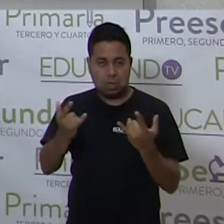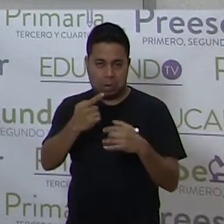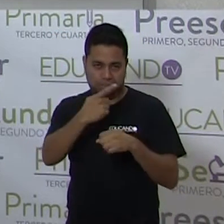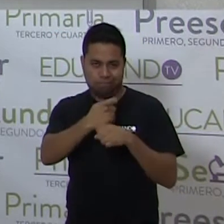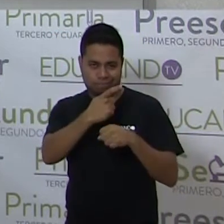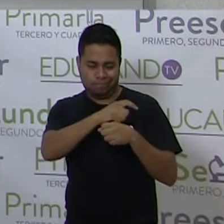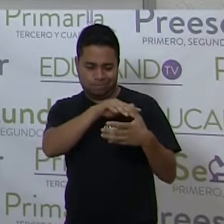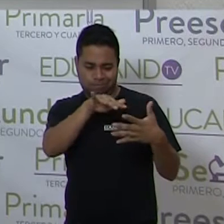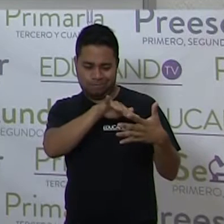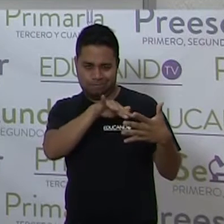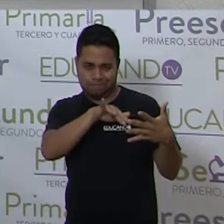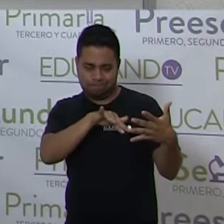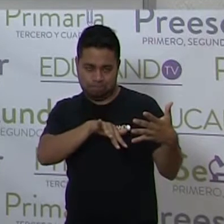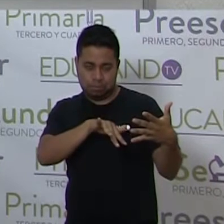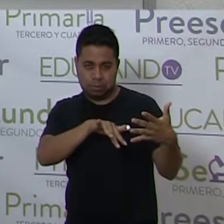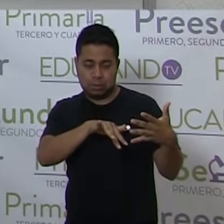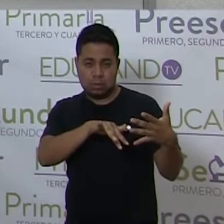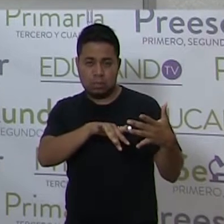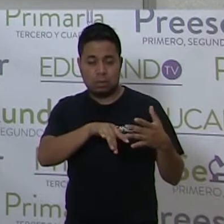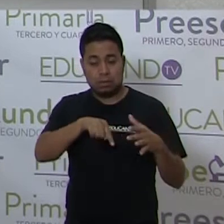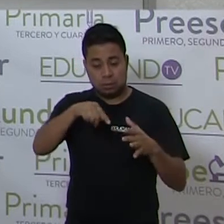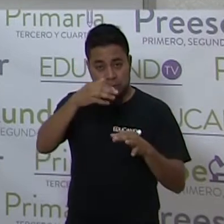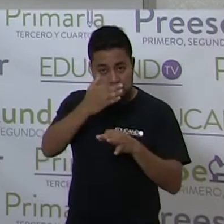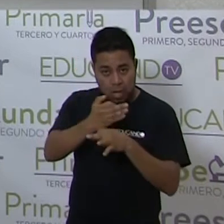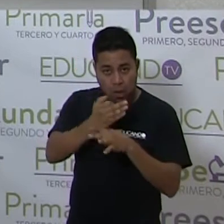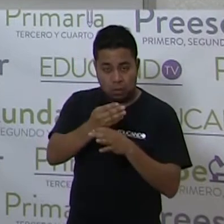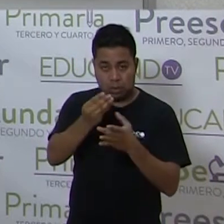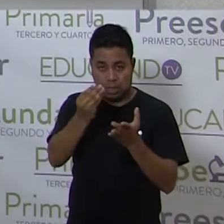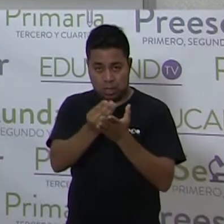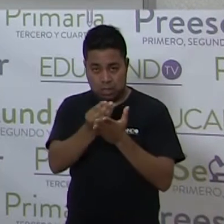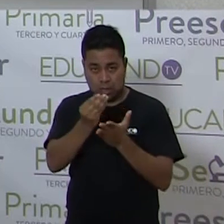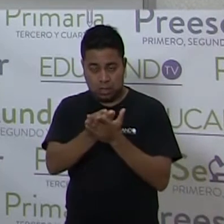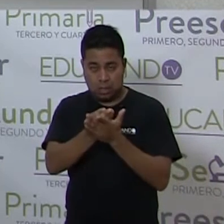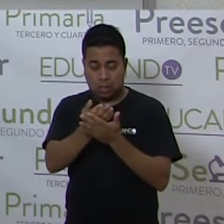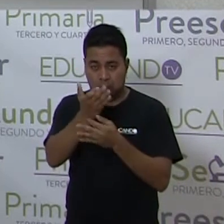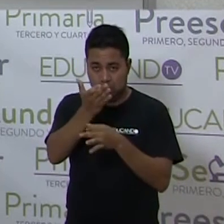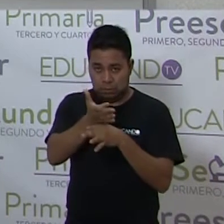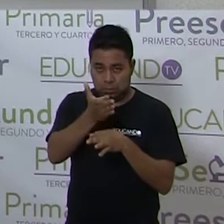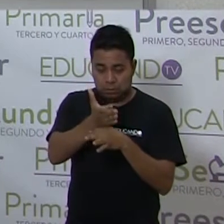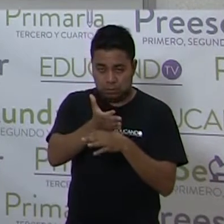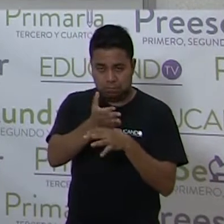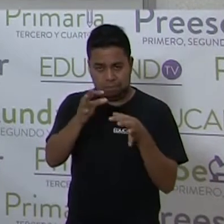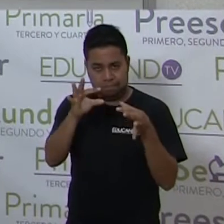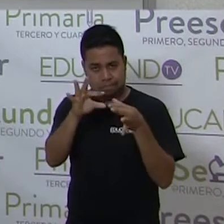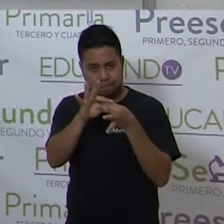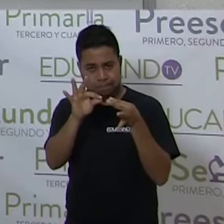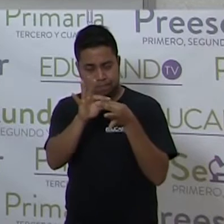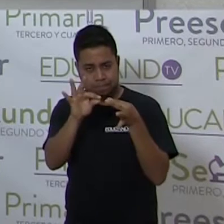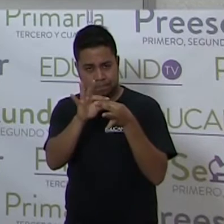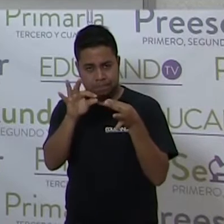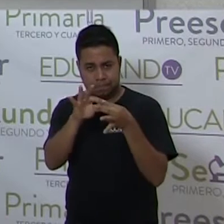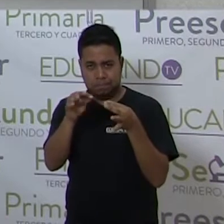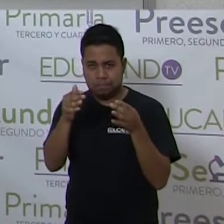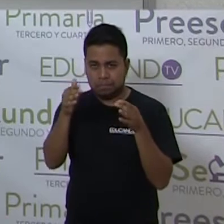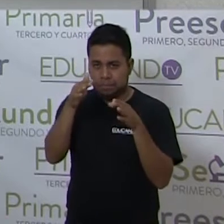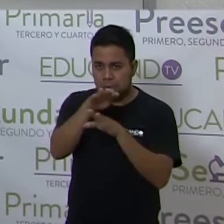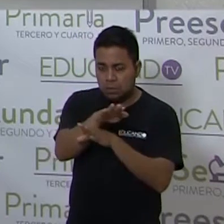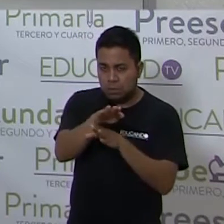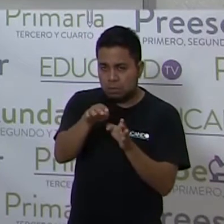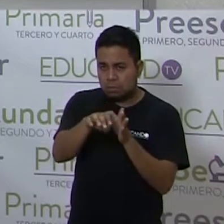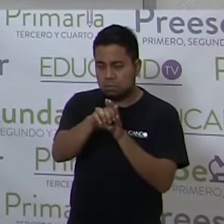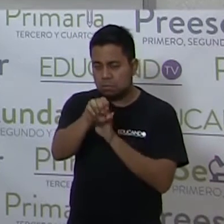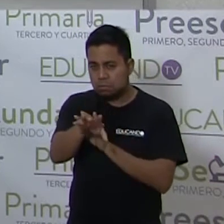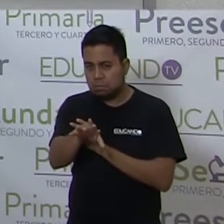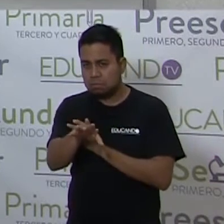Y como en esta clase, en esta sesión, estamos viendo acerca cómo